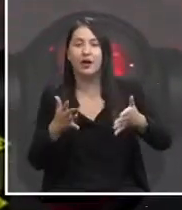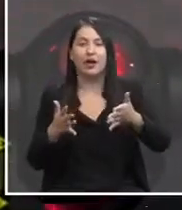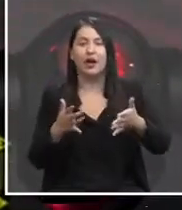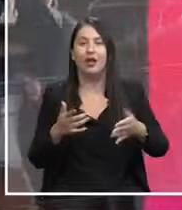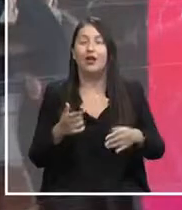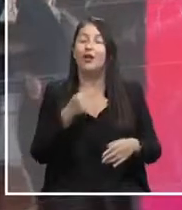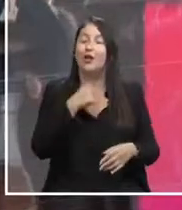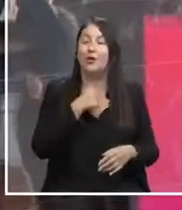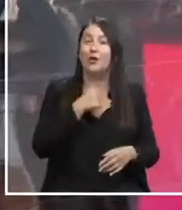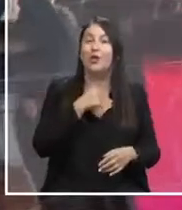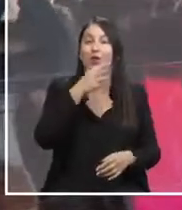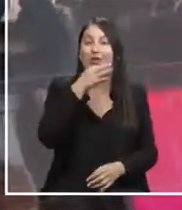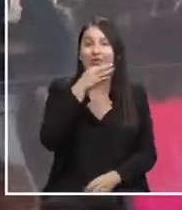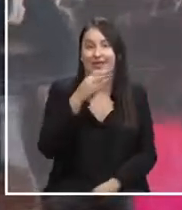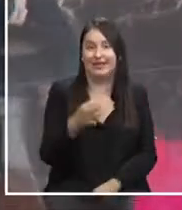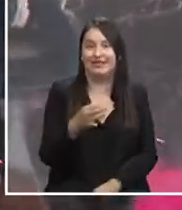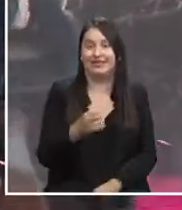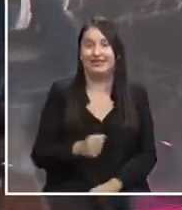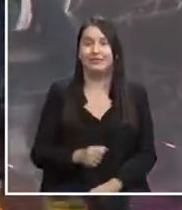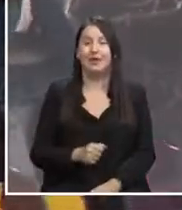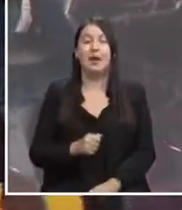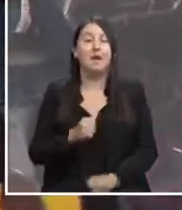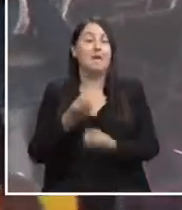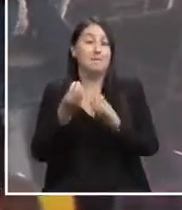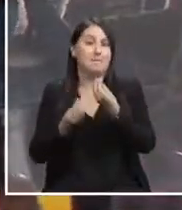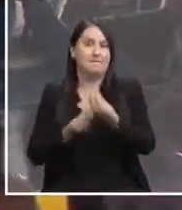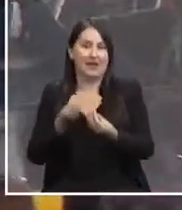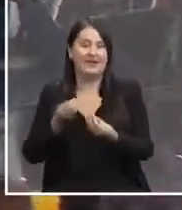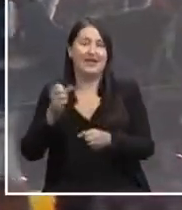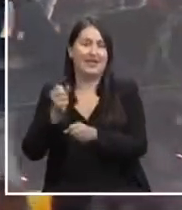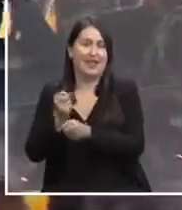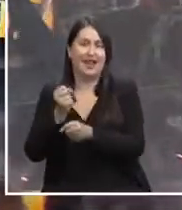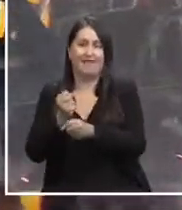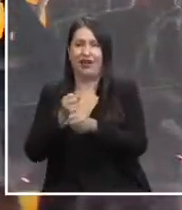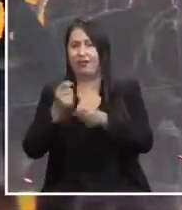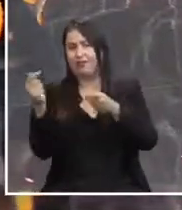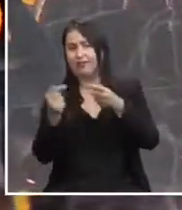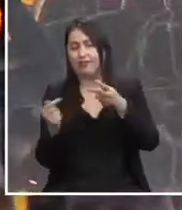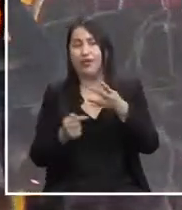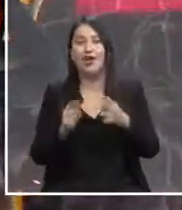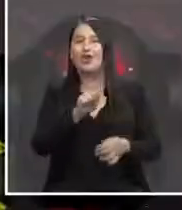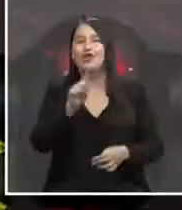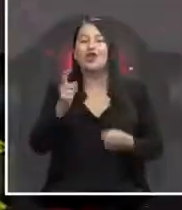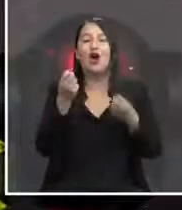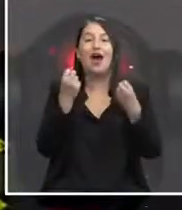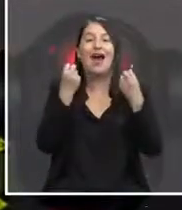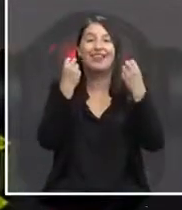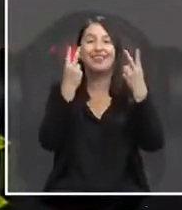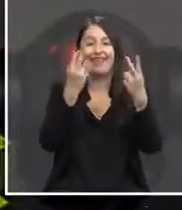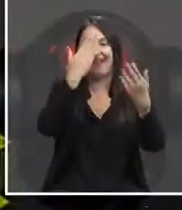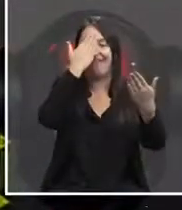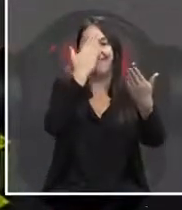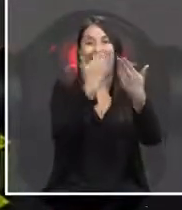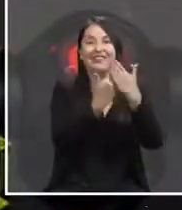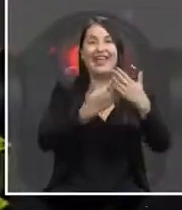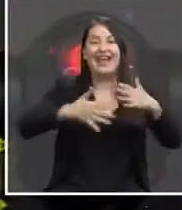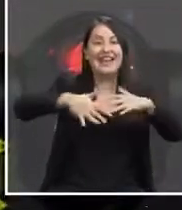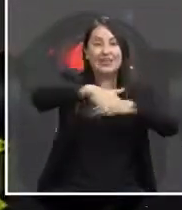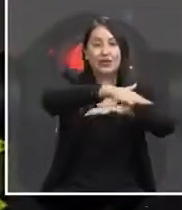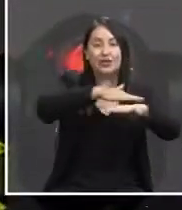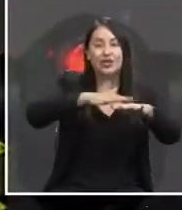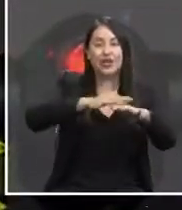dice. Pasa en el trabajo todo el tiempo, pasa en un montón de condiciones. No te atreves a enfrentar el mundo real y empiezas a